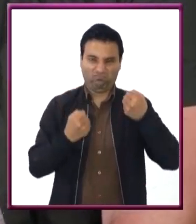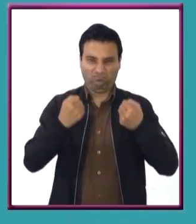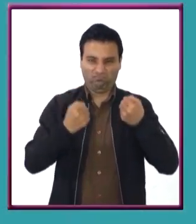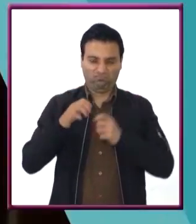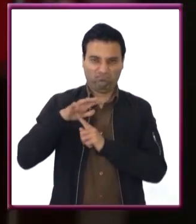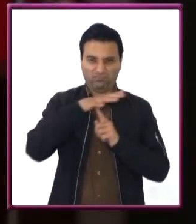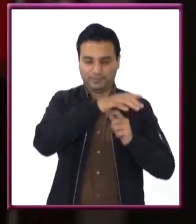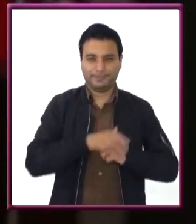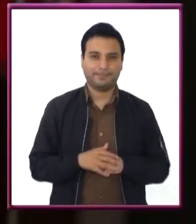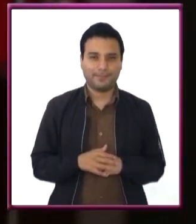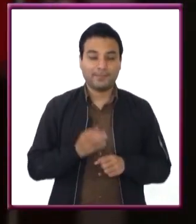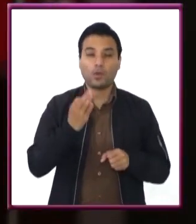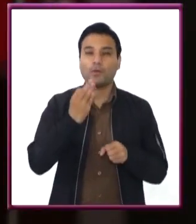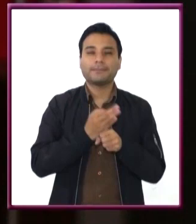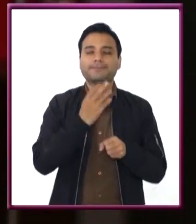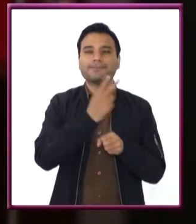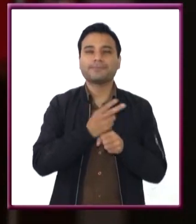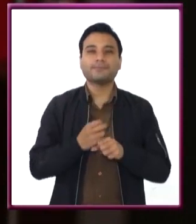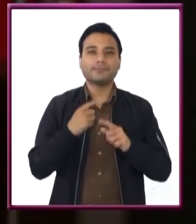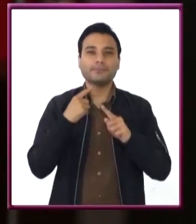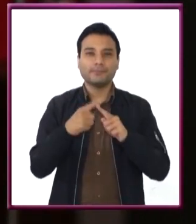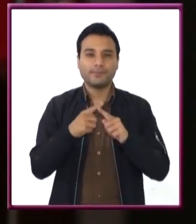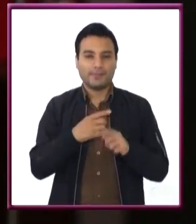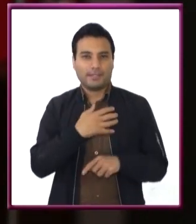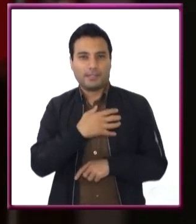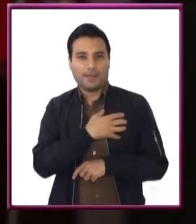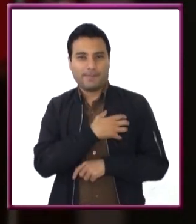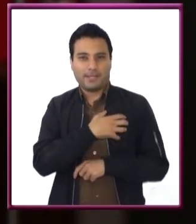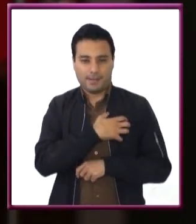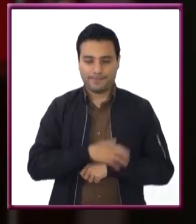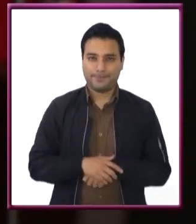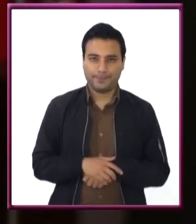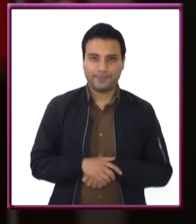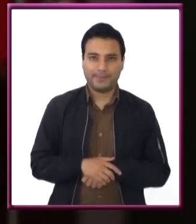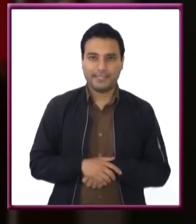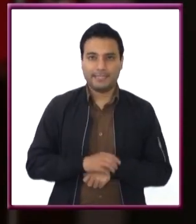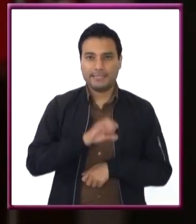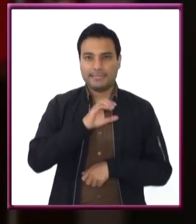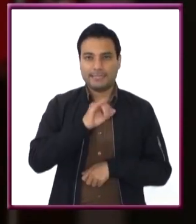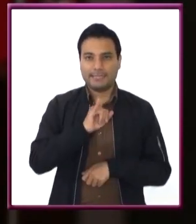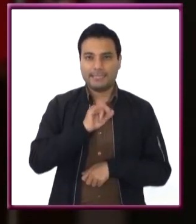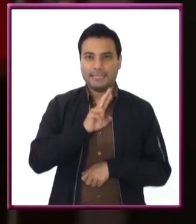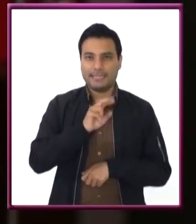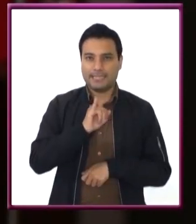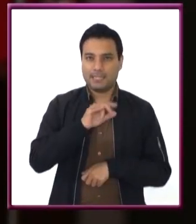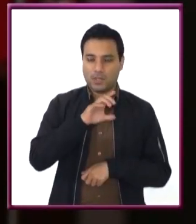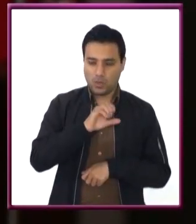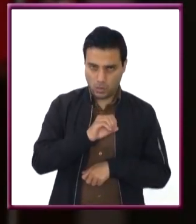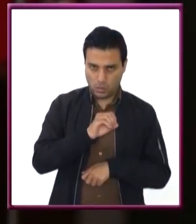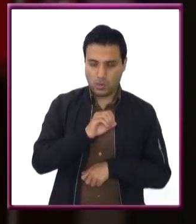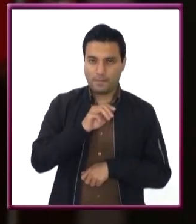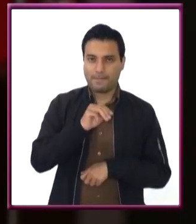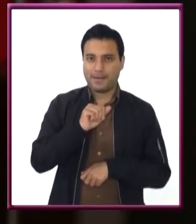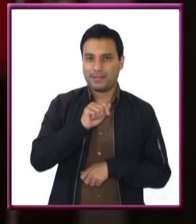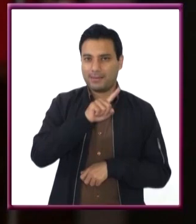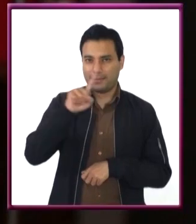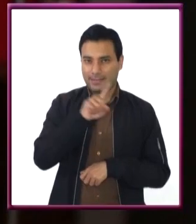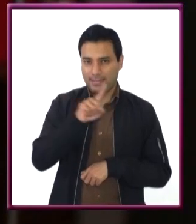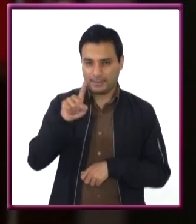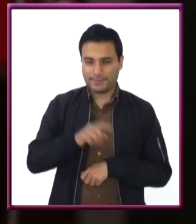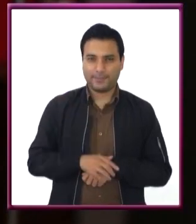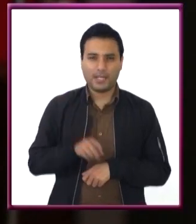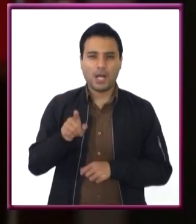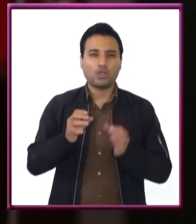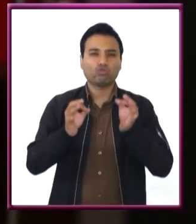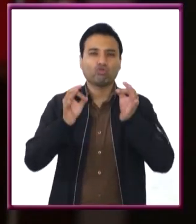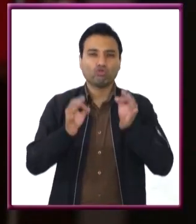ellos? El día de hoy tenemos como invitado al capitán piloto aviador Cirilo Cuauhtémoc Martínez Vázquez, que trabaja